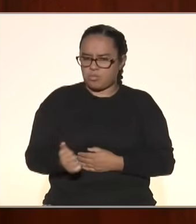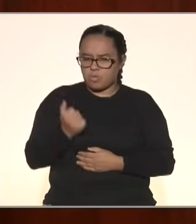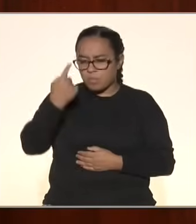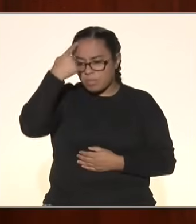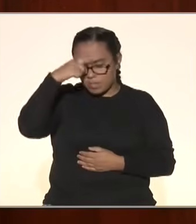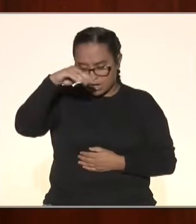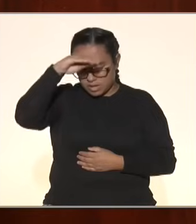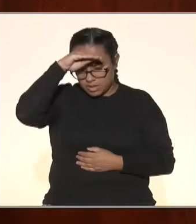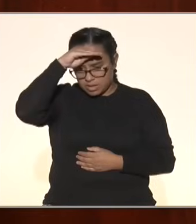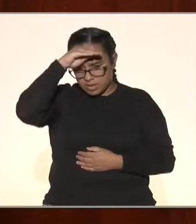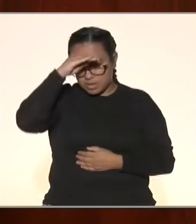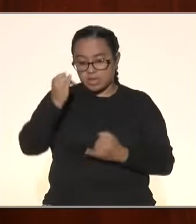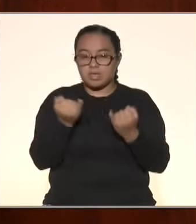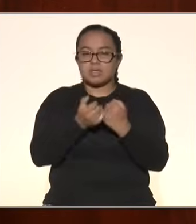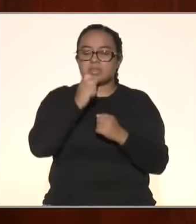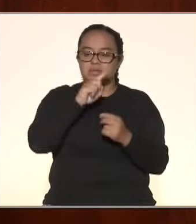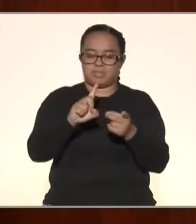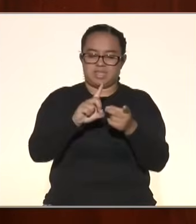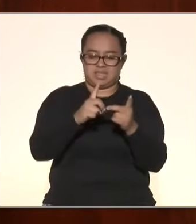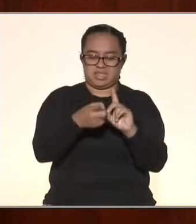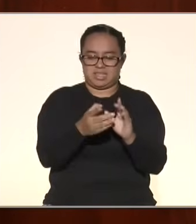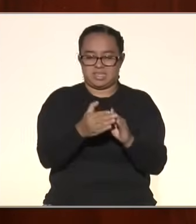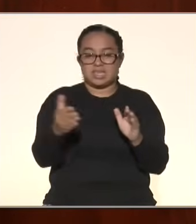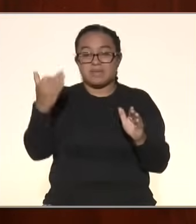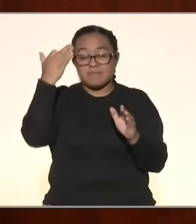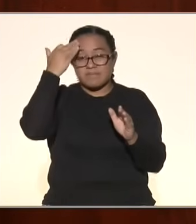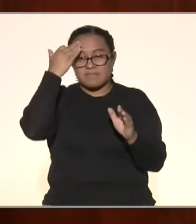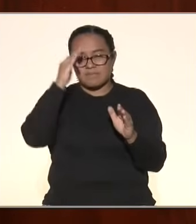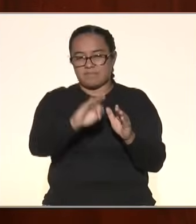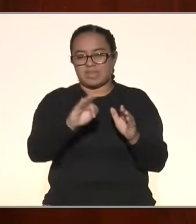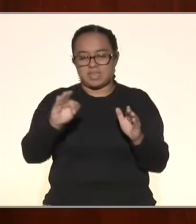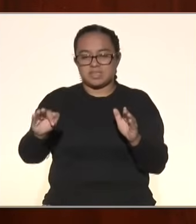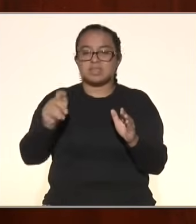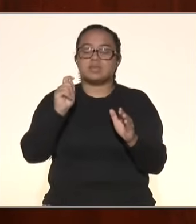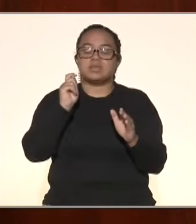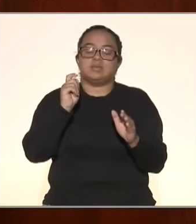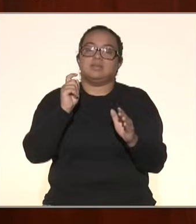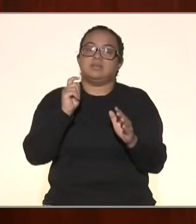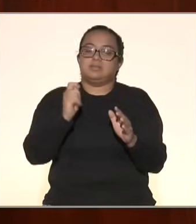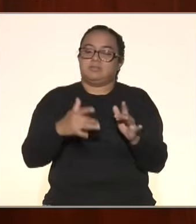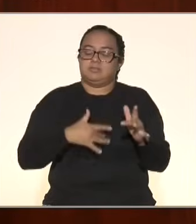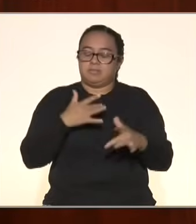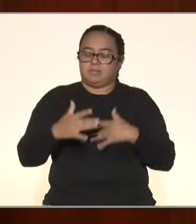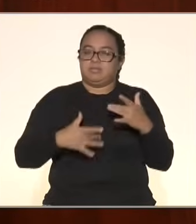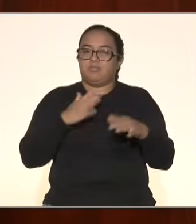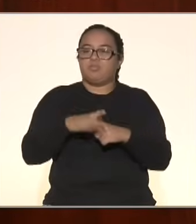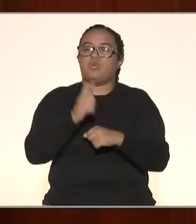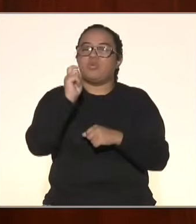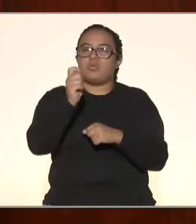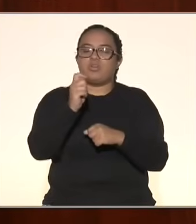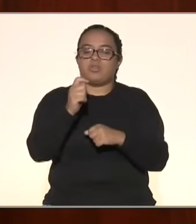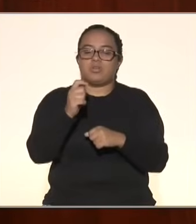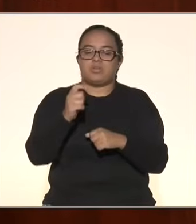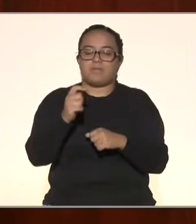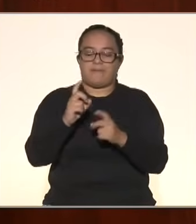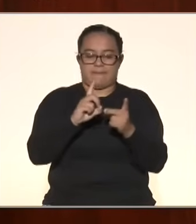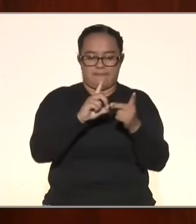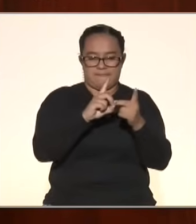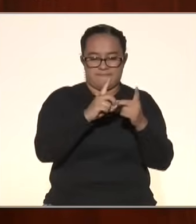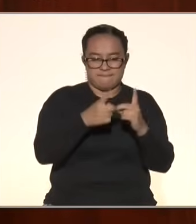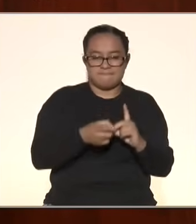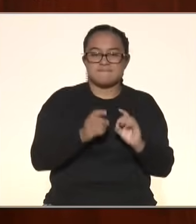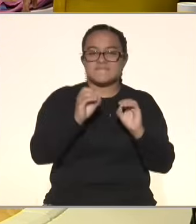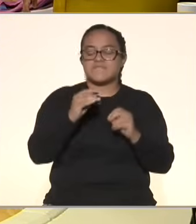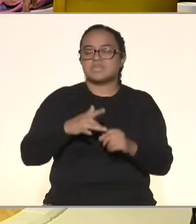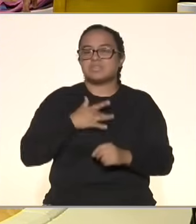viene la depresión estacional que obedece a situaciones climáticas y pues sabemos que la depresión o sentirse